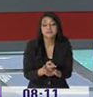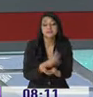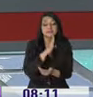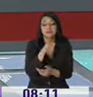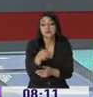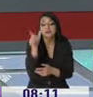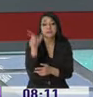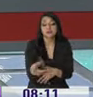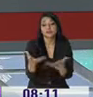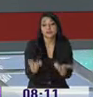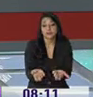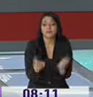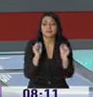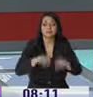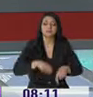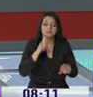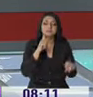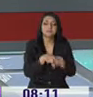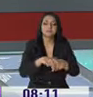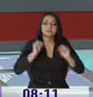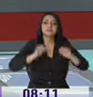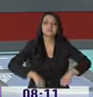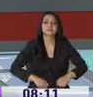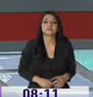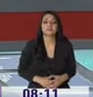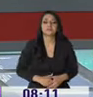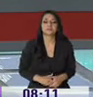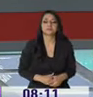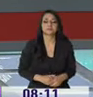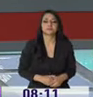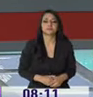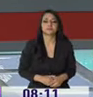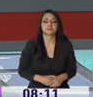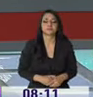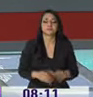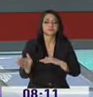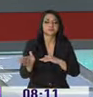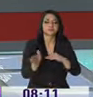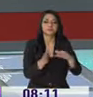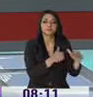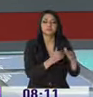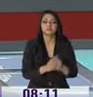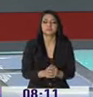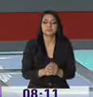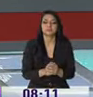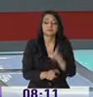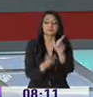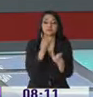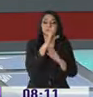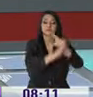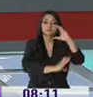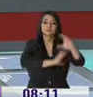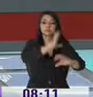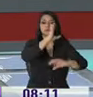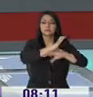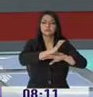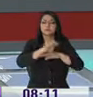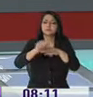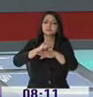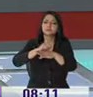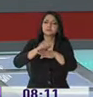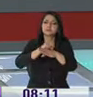Entonces yo creo que hay que llegar a consensos, señores transportistas. Los moradores de San José del Condado realizaron un simulacro de